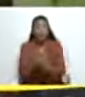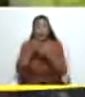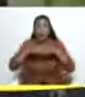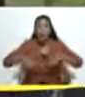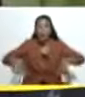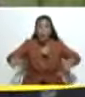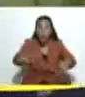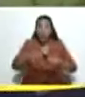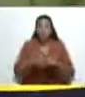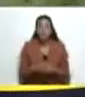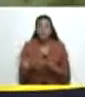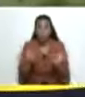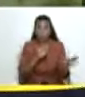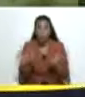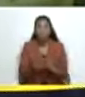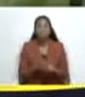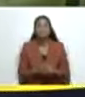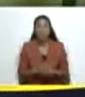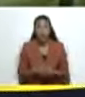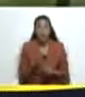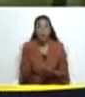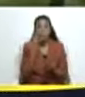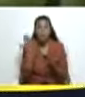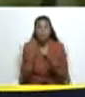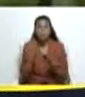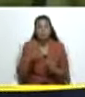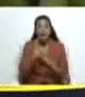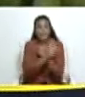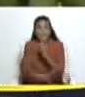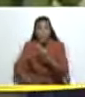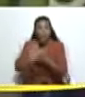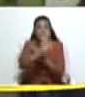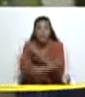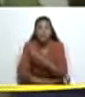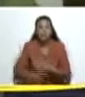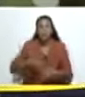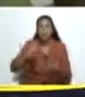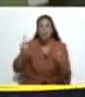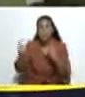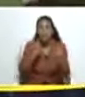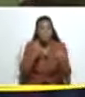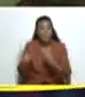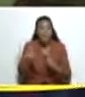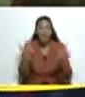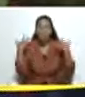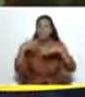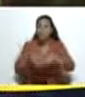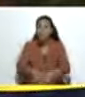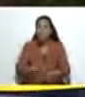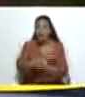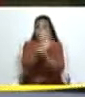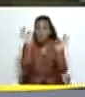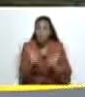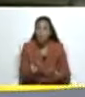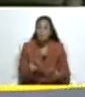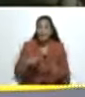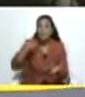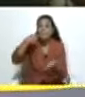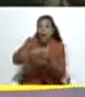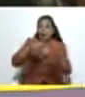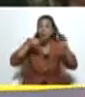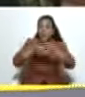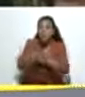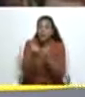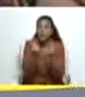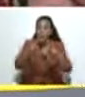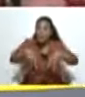del sistema patria como plataforma de protección de transferencia directa, integración y mecanismo de pago para la